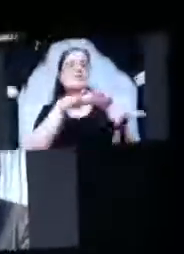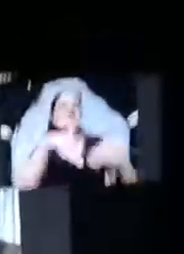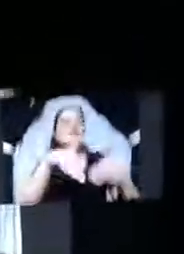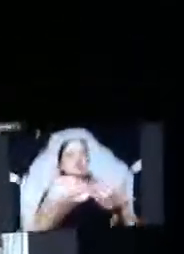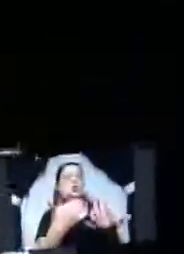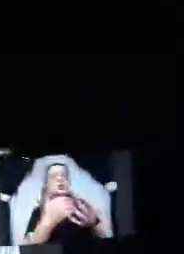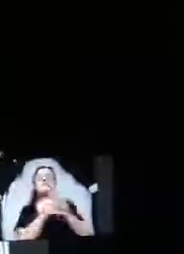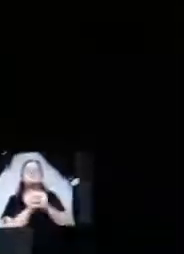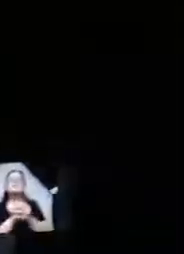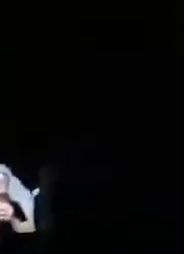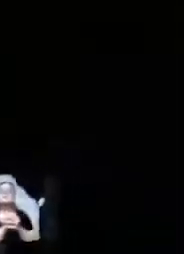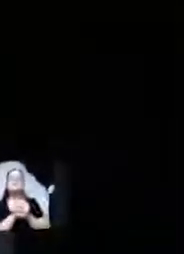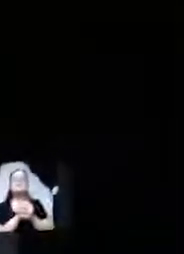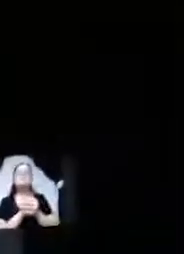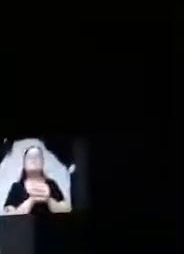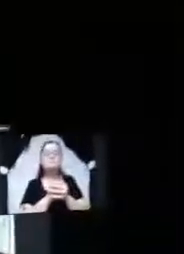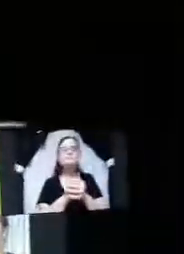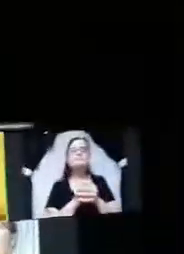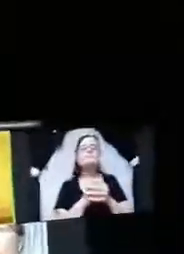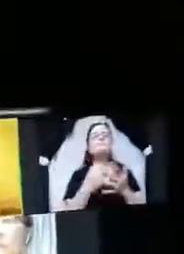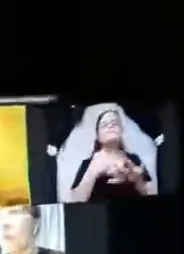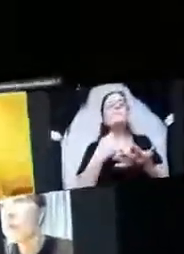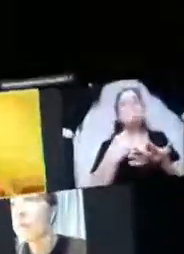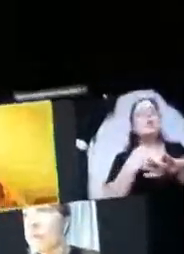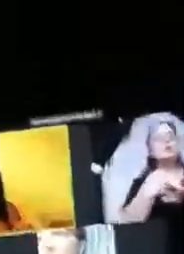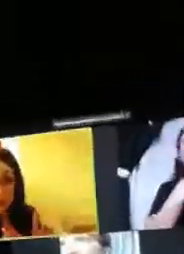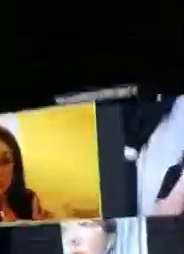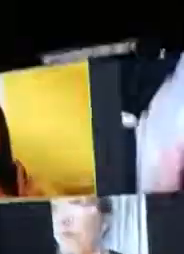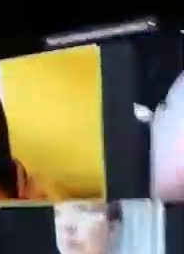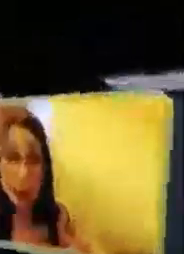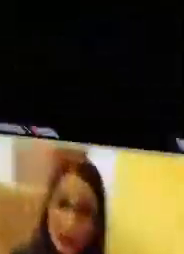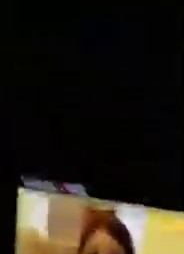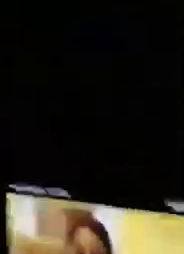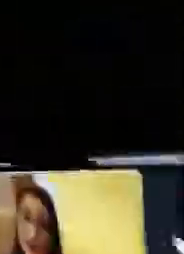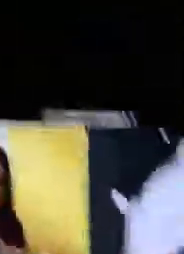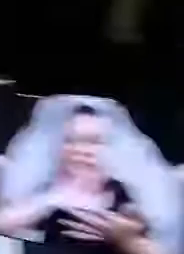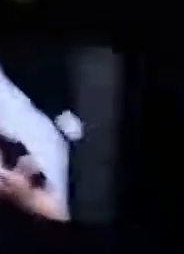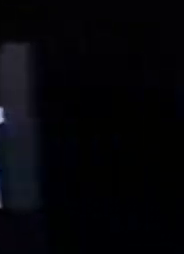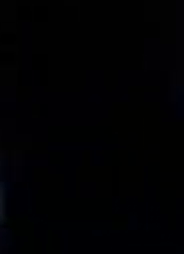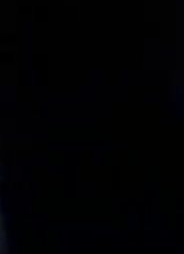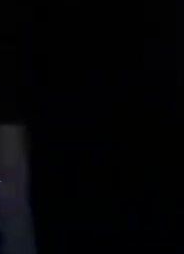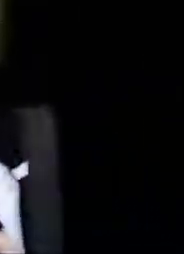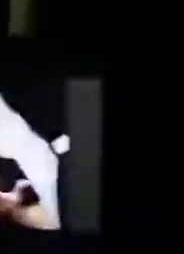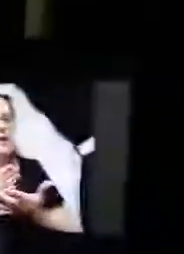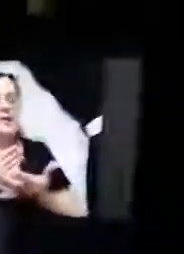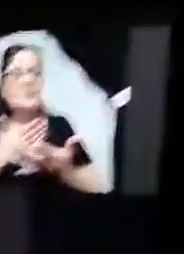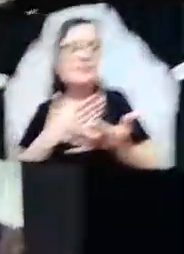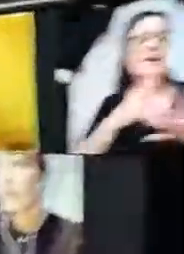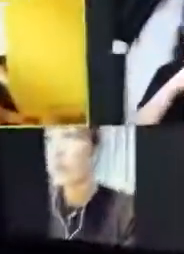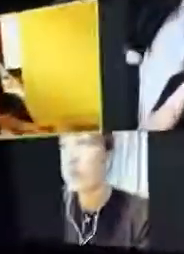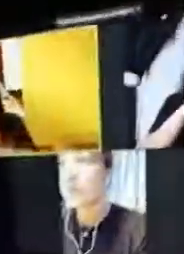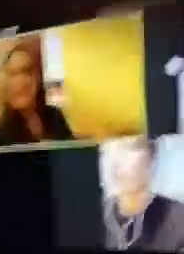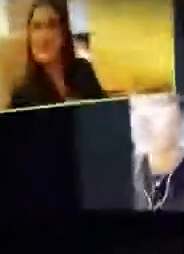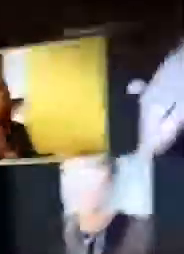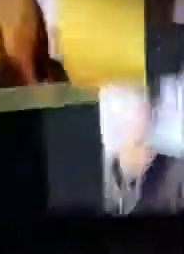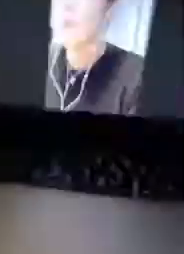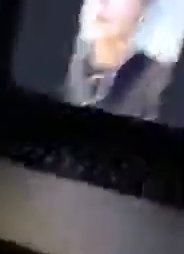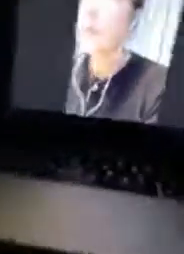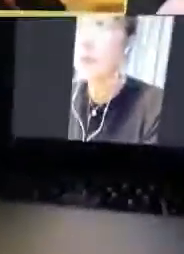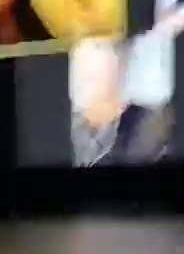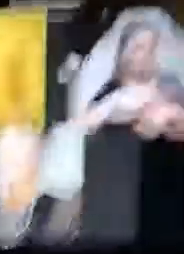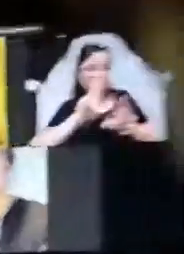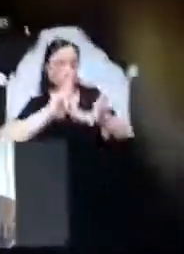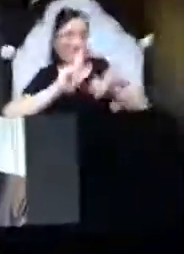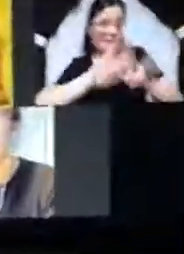lo que nos está refiriendo con este mensaje es que mediatizado el contenido con la lengua de señas, la chiquitina